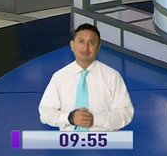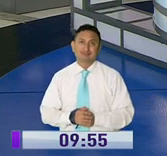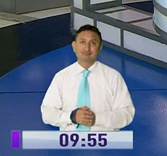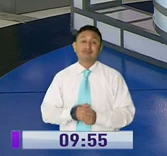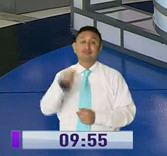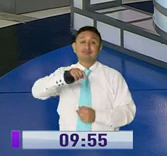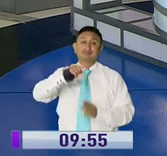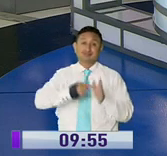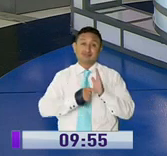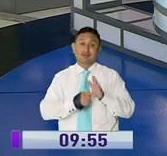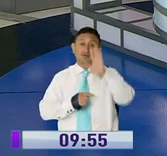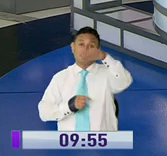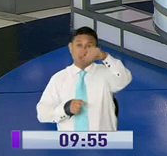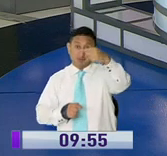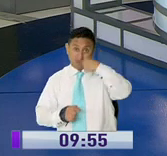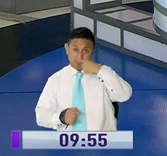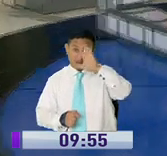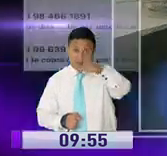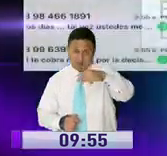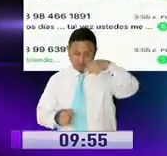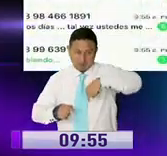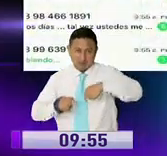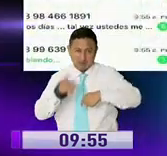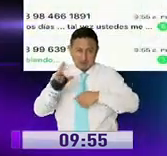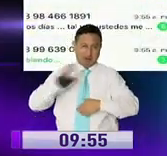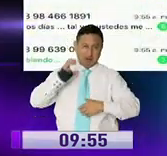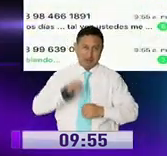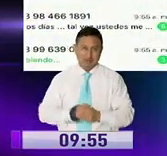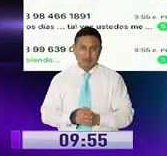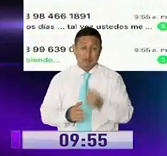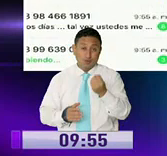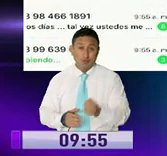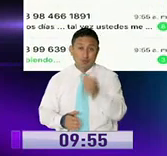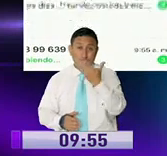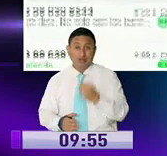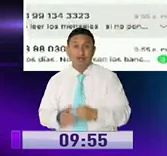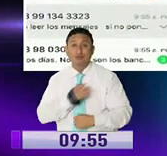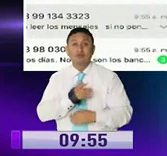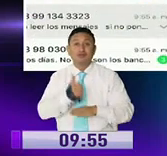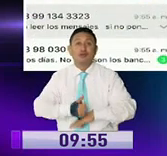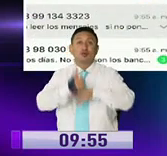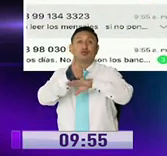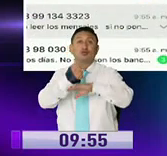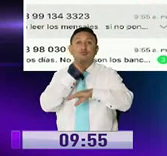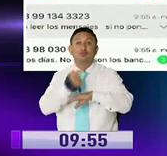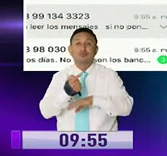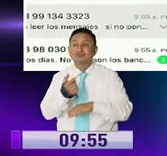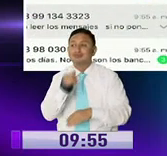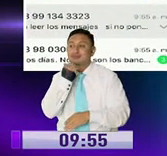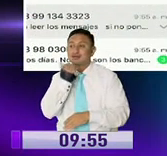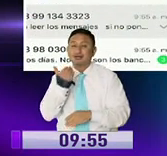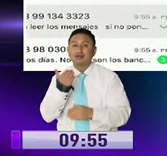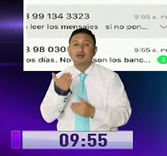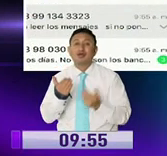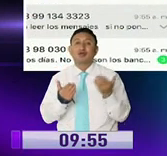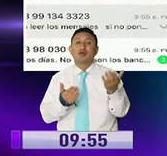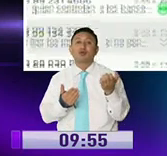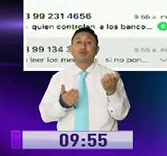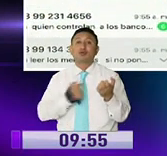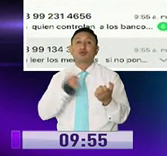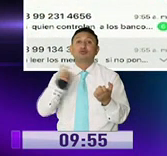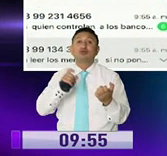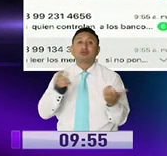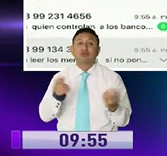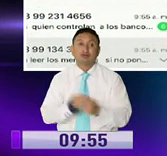Bueno, ahí está, nos están hablando, ya ves, ahí está. Buenos días, ese, por favor, autoridades, que den cuenta, alguien les dé el bono, yo